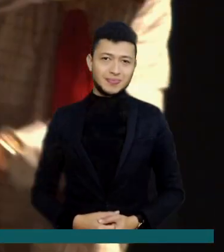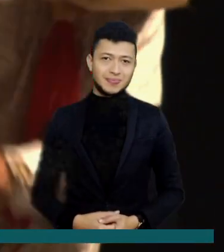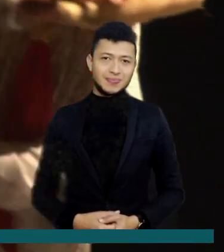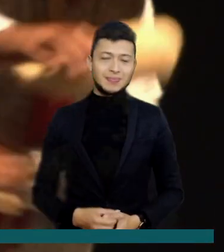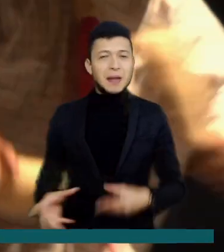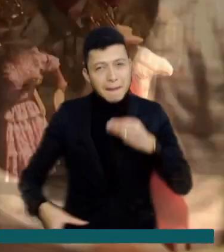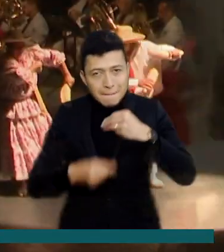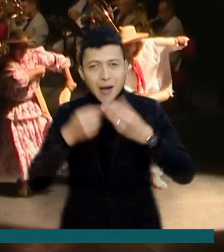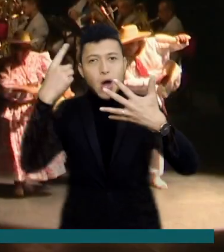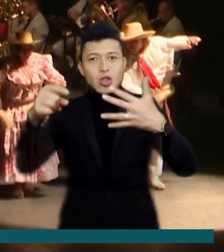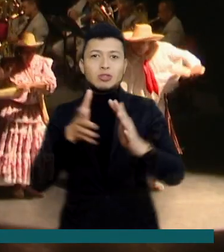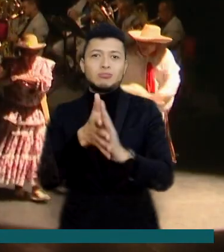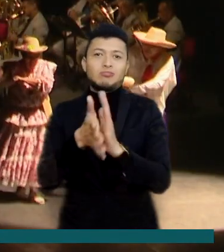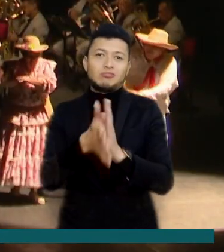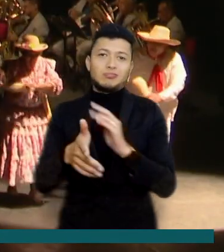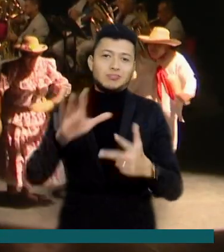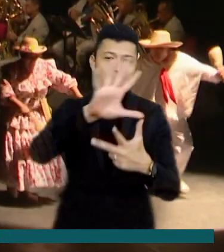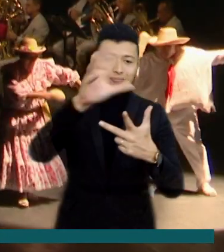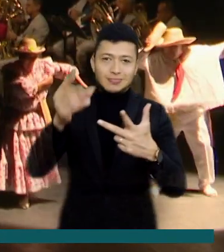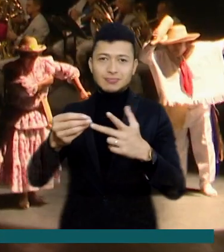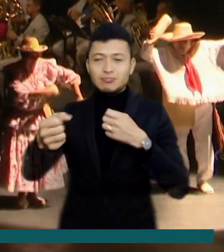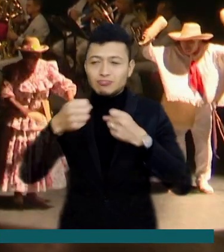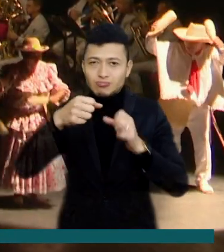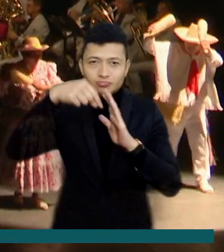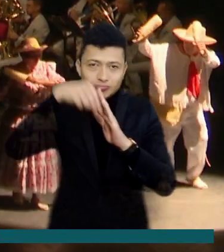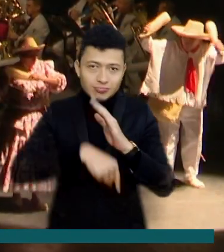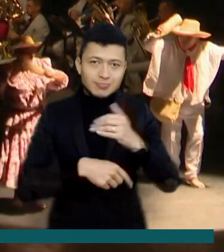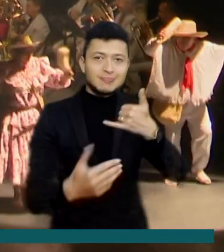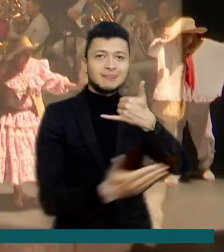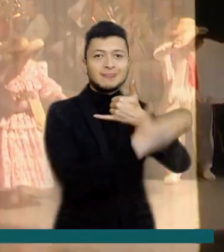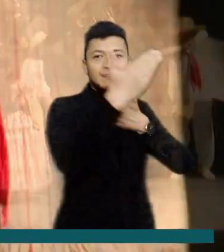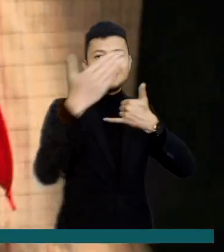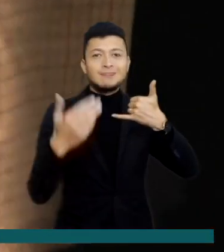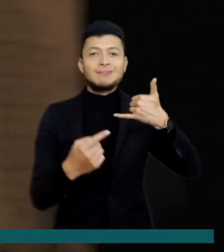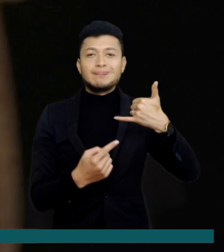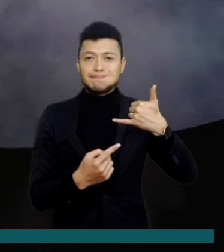Esto y más en Enlace 13, periodismo a profundidad en nuestras regiones.